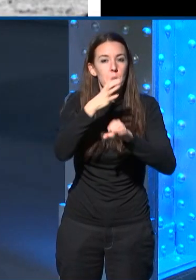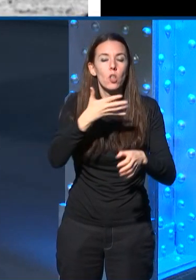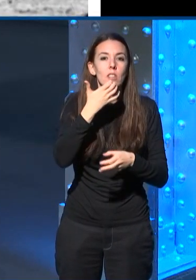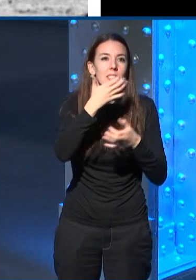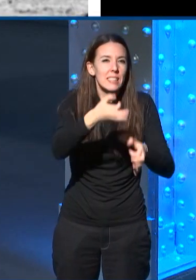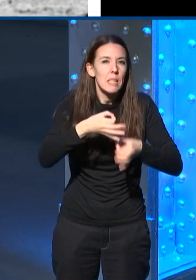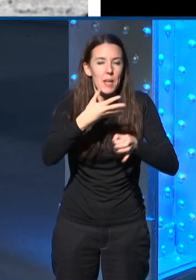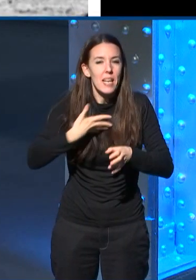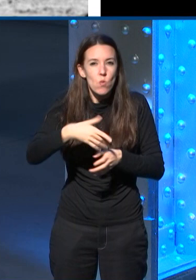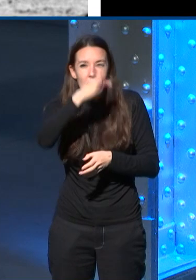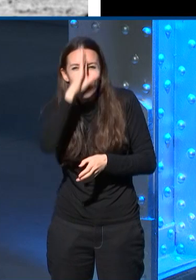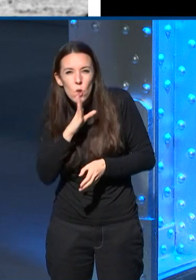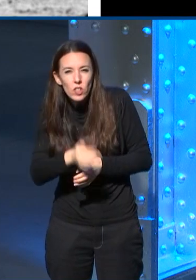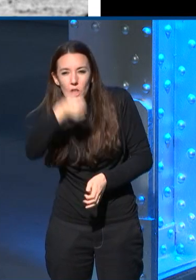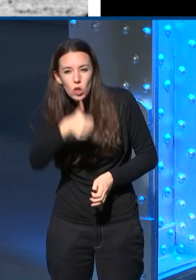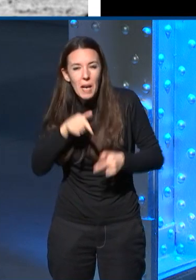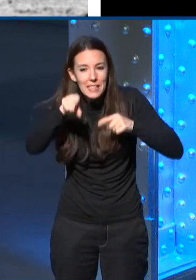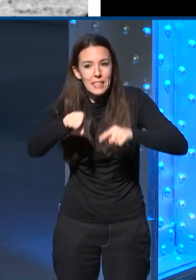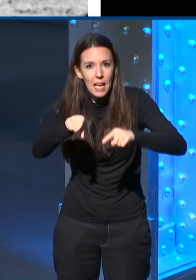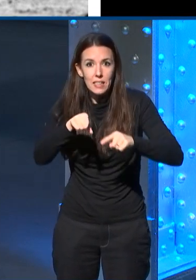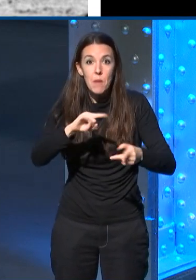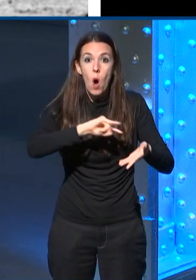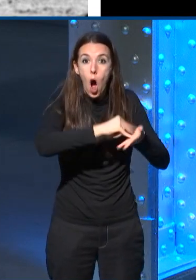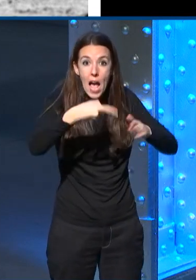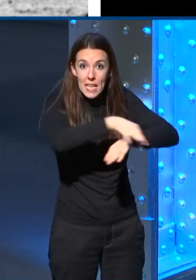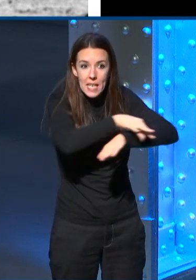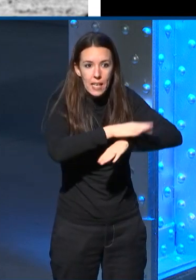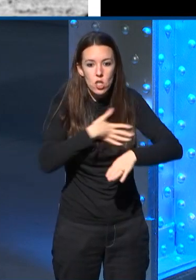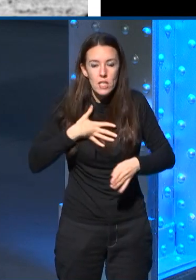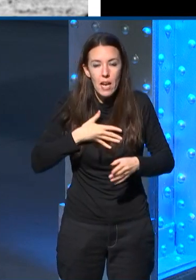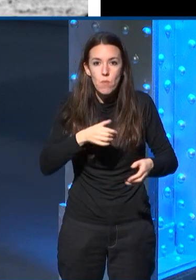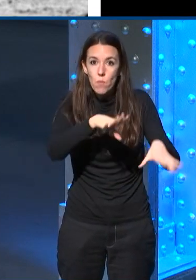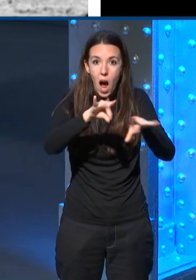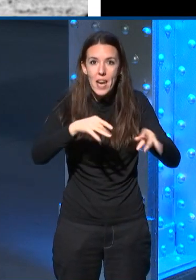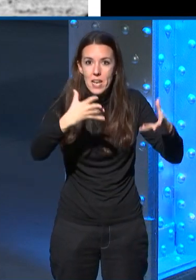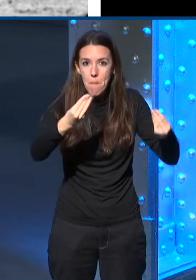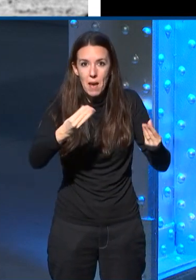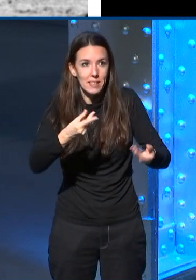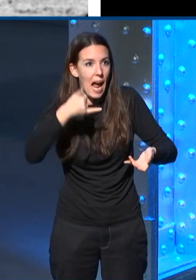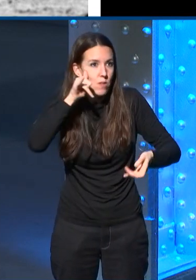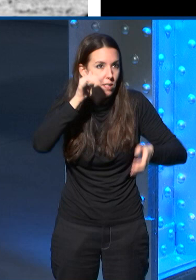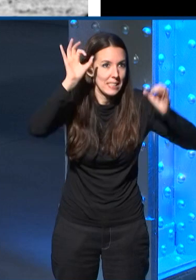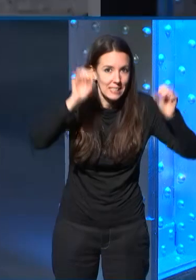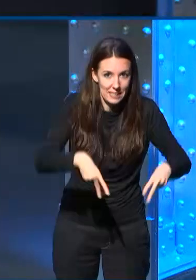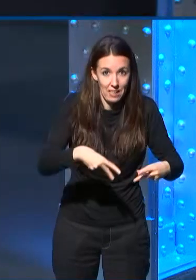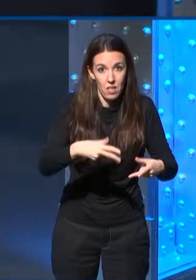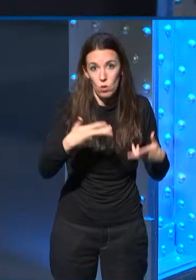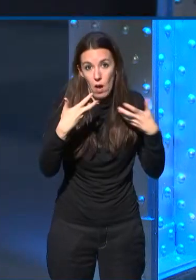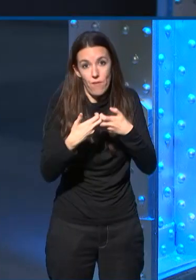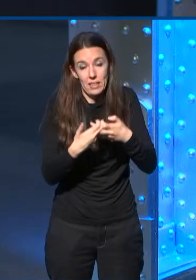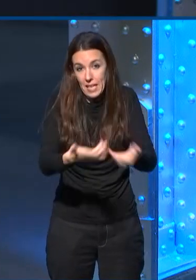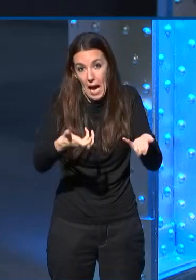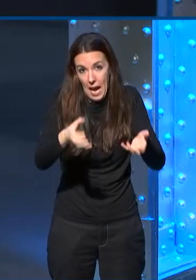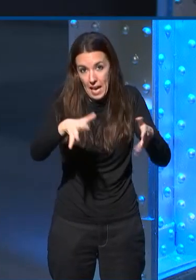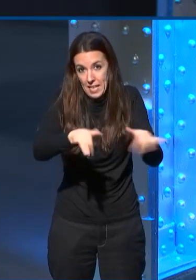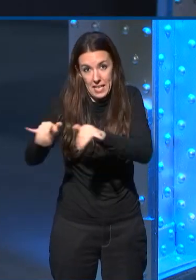más recónditos y donde más ciencia pueden hacer, y los ingenieros siempre queremos ir a donde sea arena blandita y no haya riesgos de nada. Eso suele ser una batalla, no la gana nadie si llega a